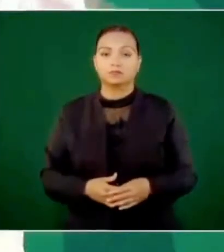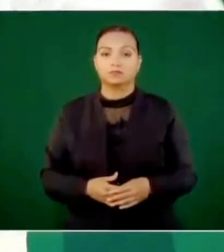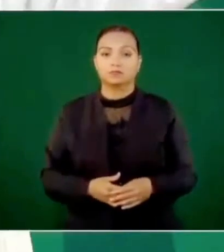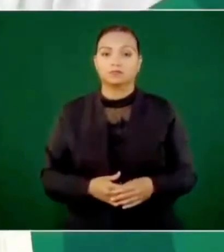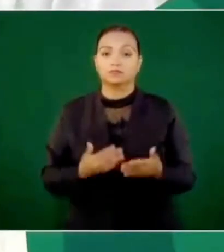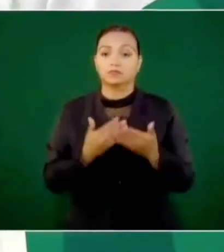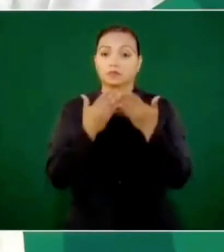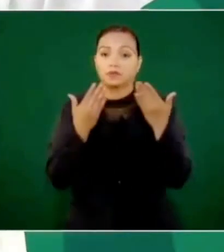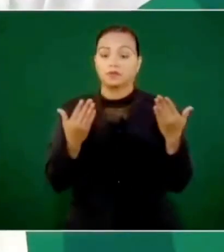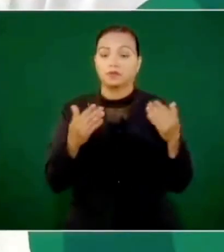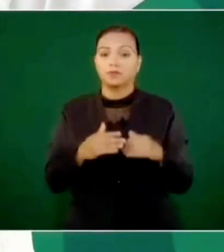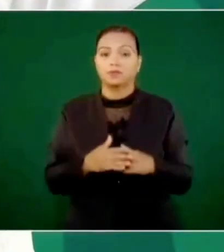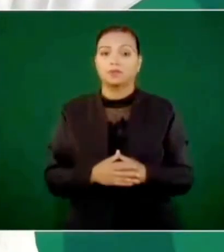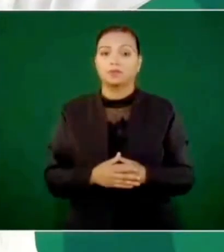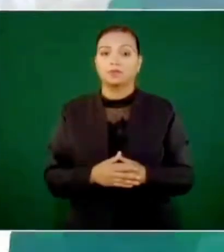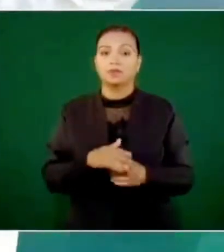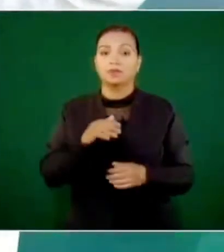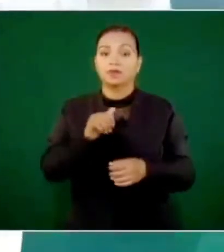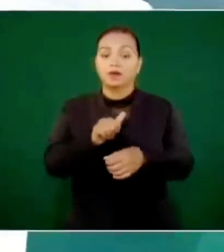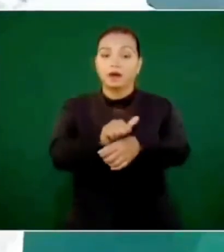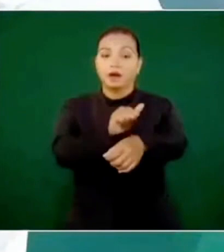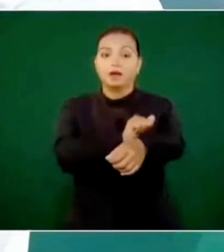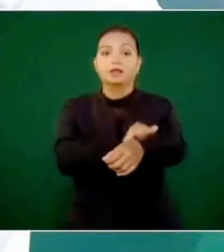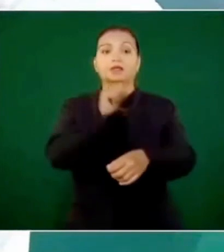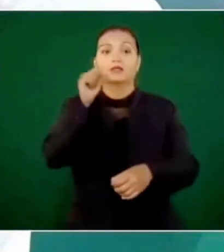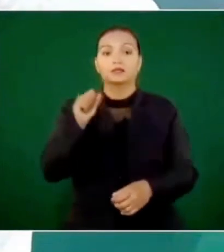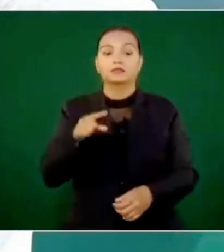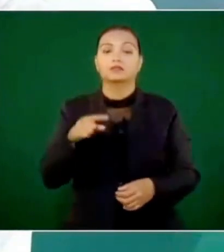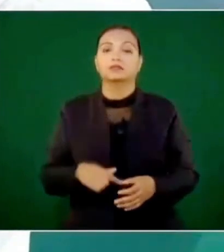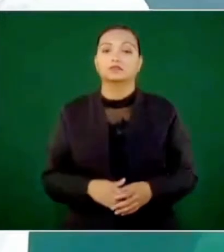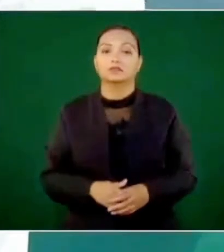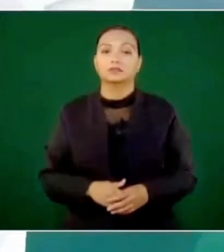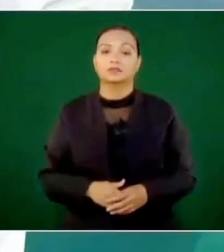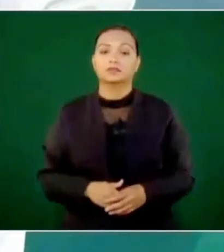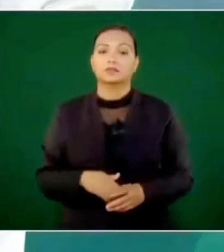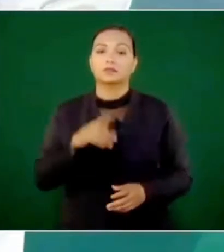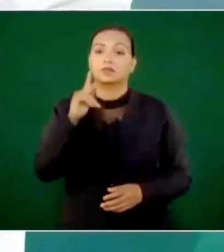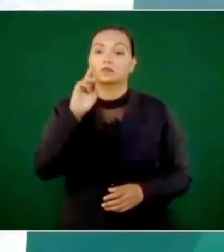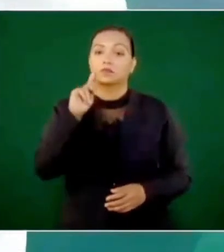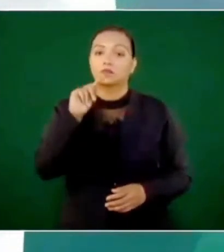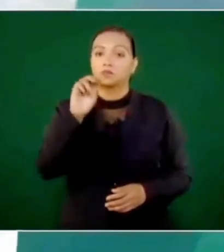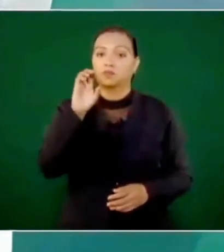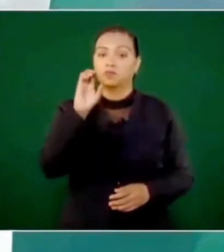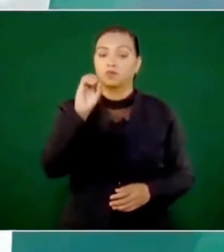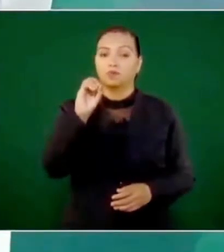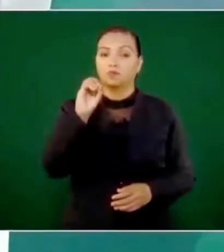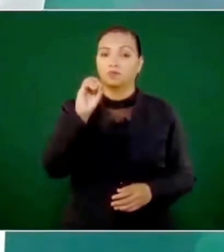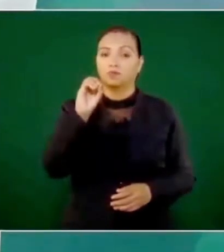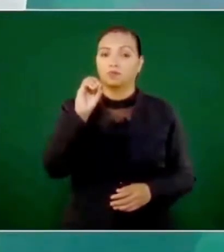Ahora, Altamira, que es un puerto